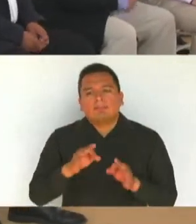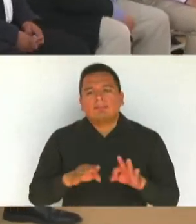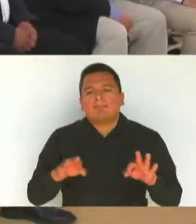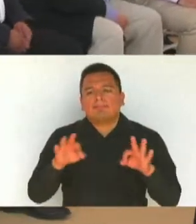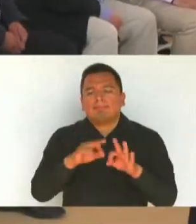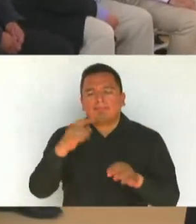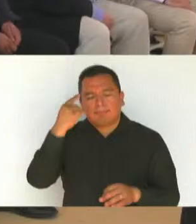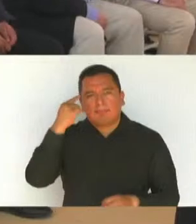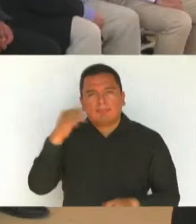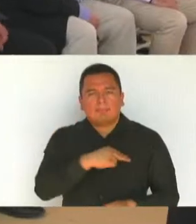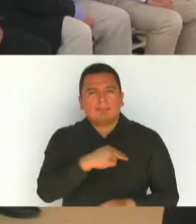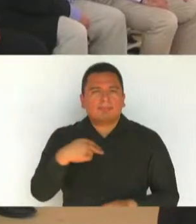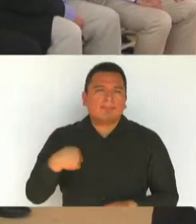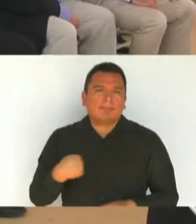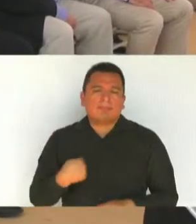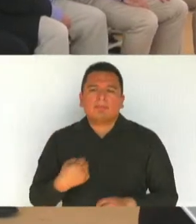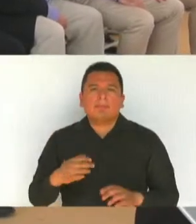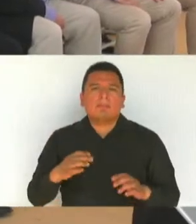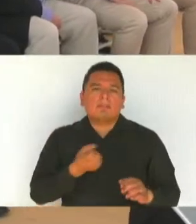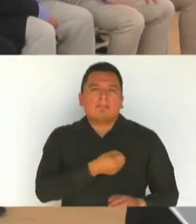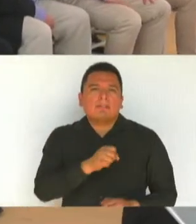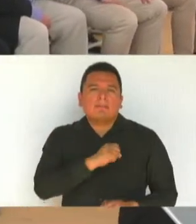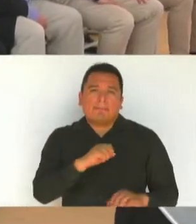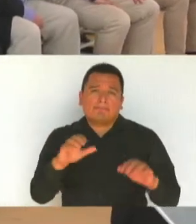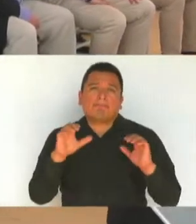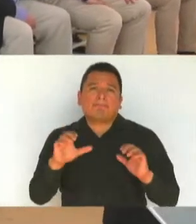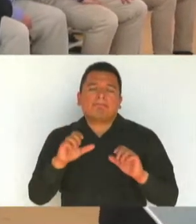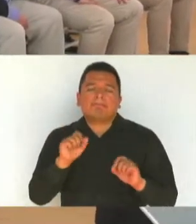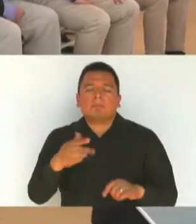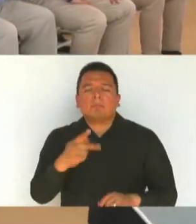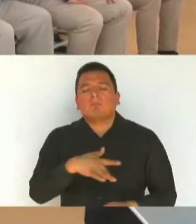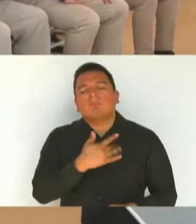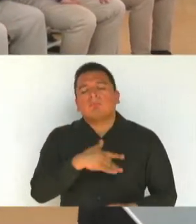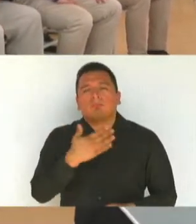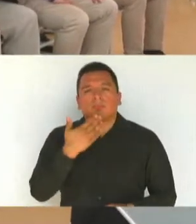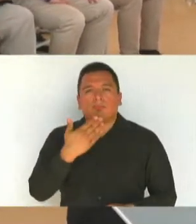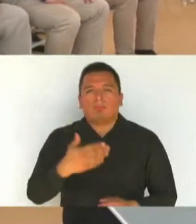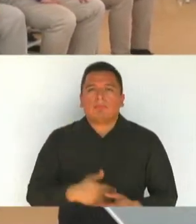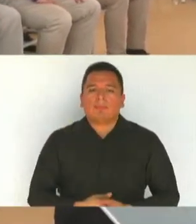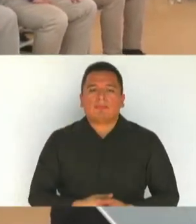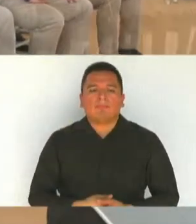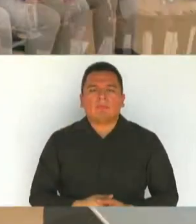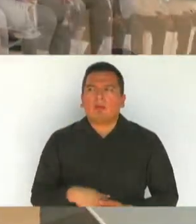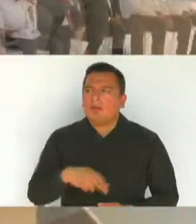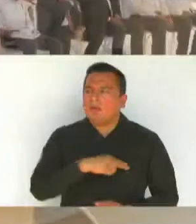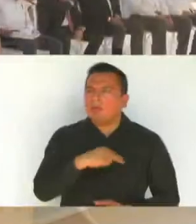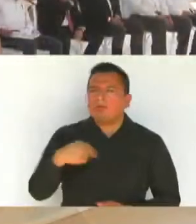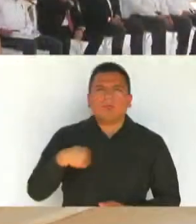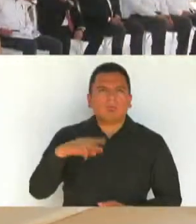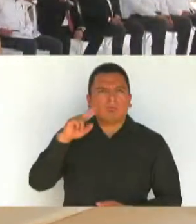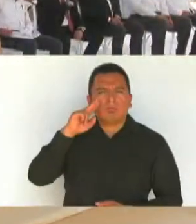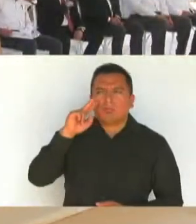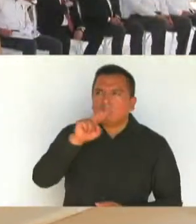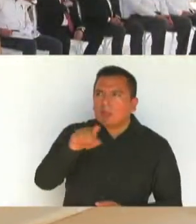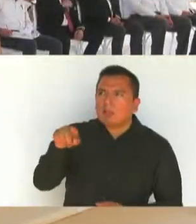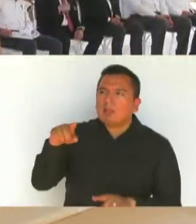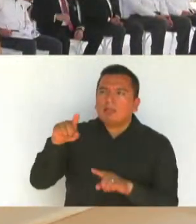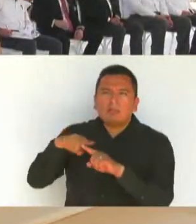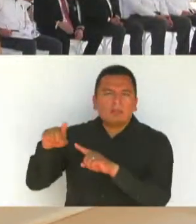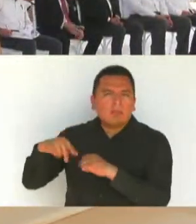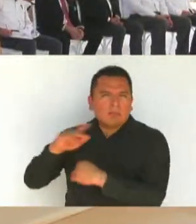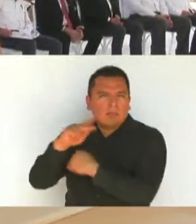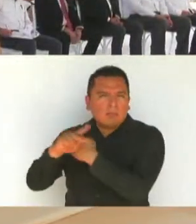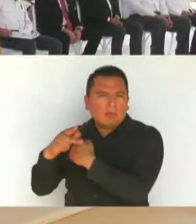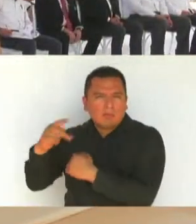y bienestar. Y está plenamente demostrado en la experiencia internacional que los programas bien